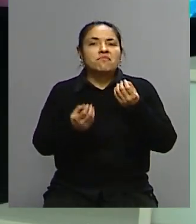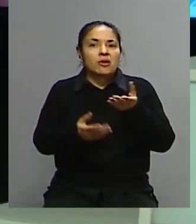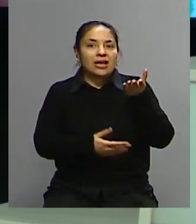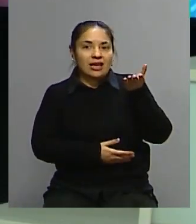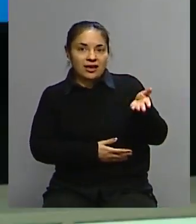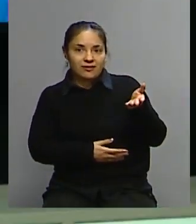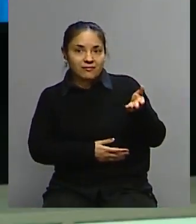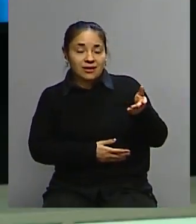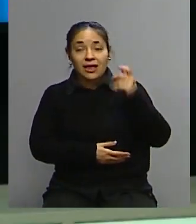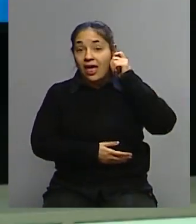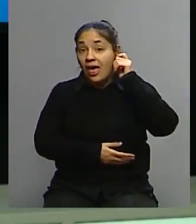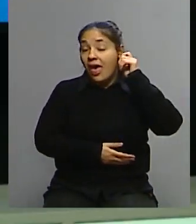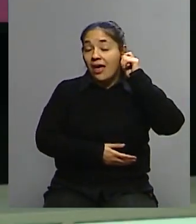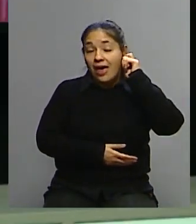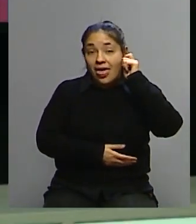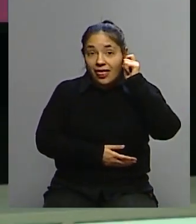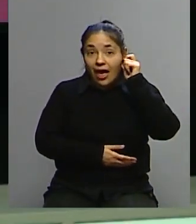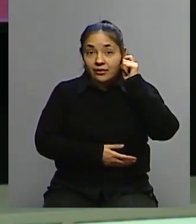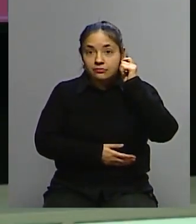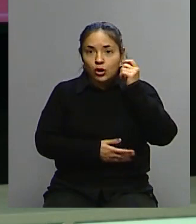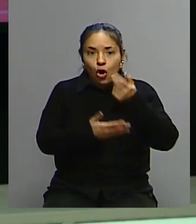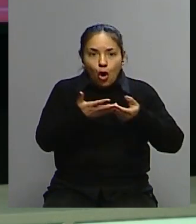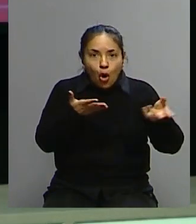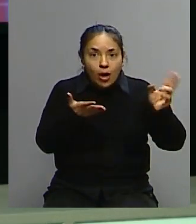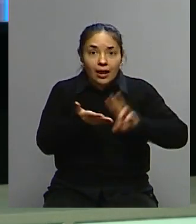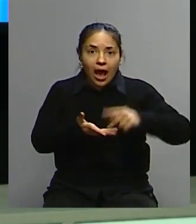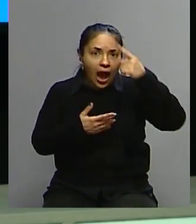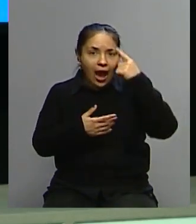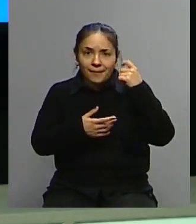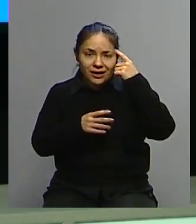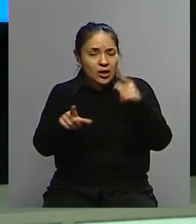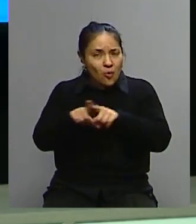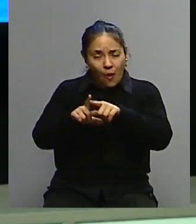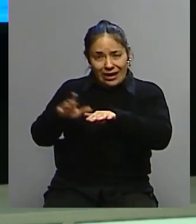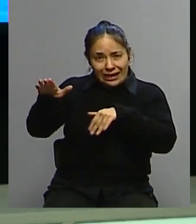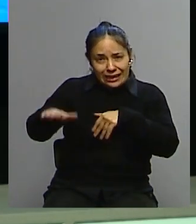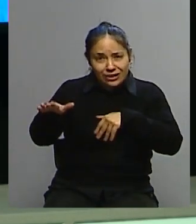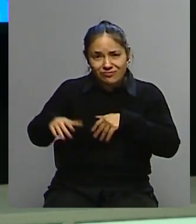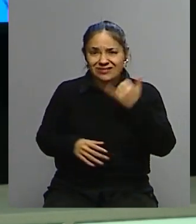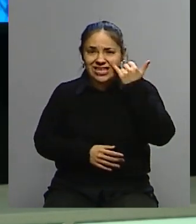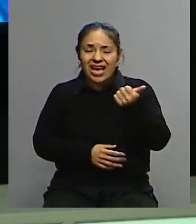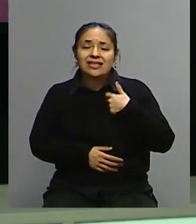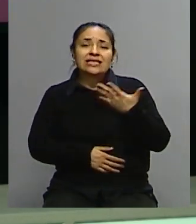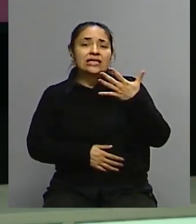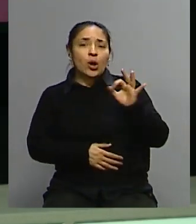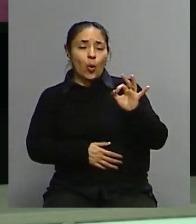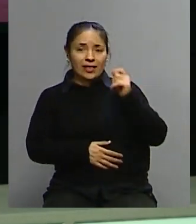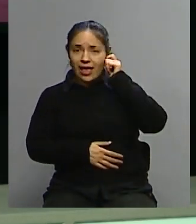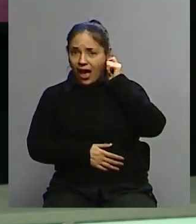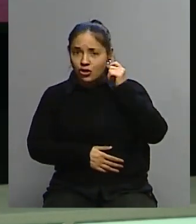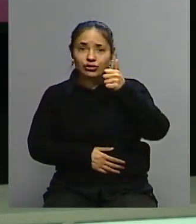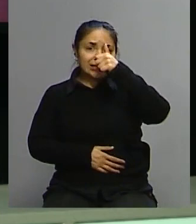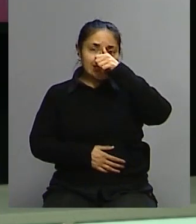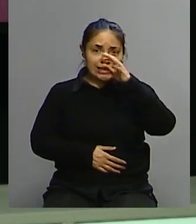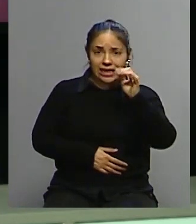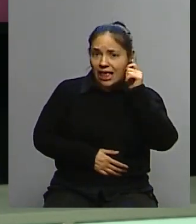después de determinada edad tenemos que volver a aprender esas cuestiones que quizás ya hicieron durante 50, 60 o 70 años?